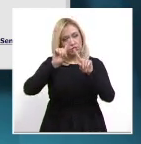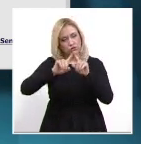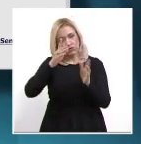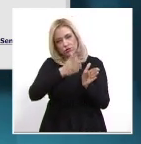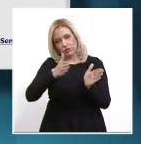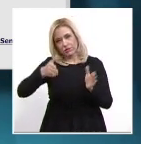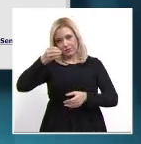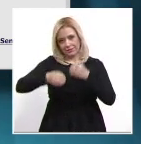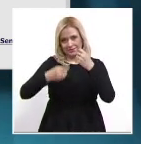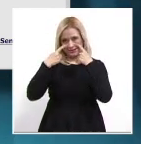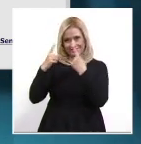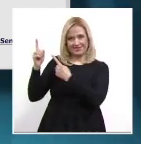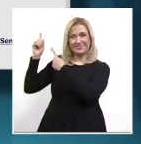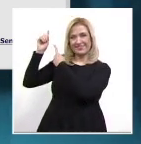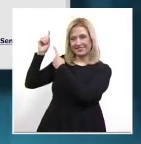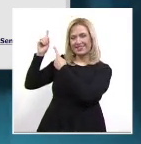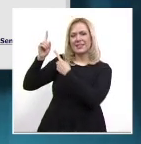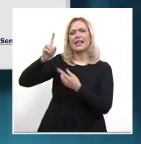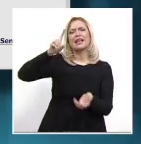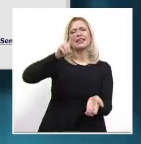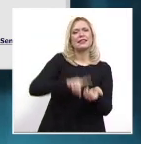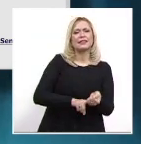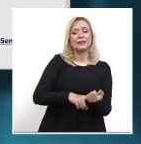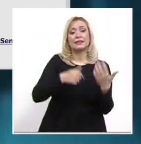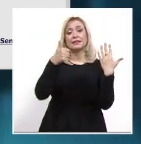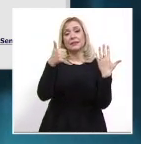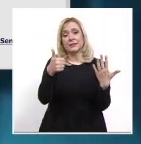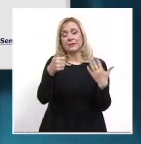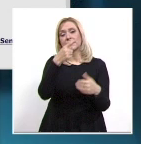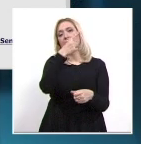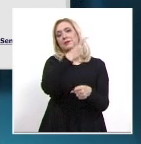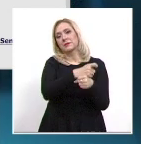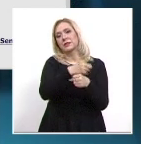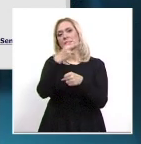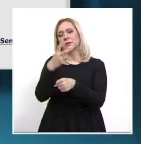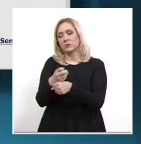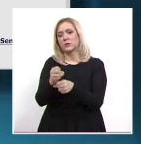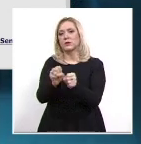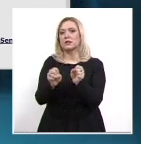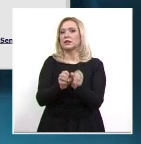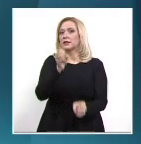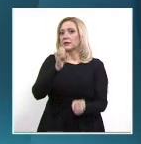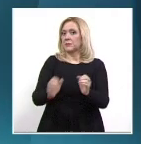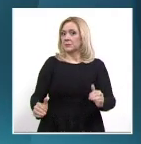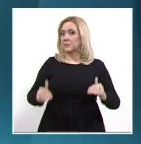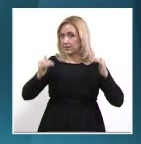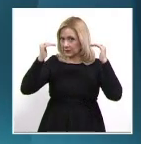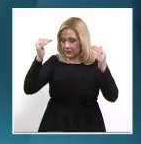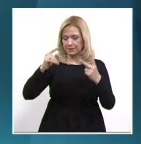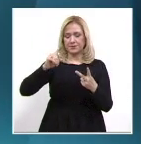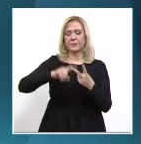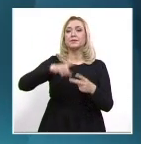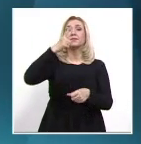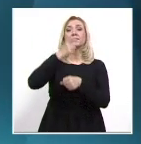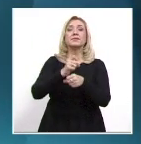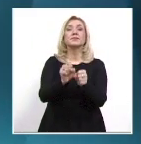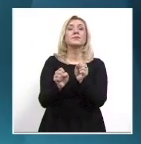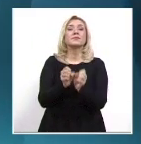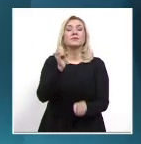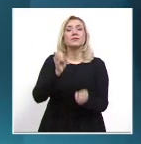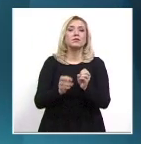órganos jurisdiccionales, de los cuales 6 corresponden a las salas de la Suprema Corte. De la primera sala se publicó